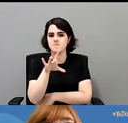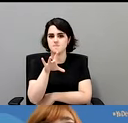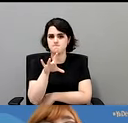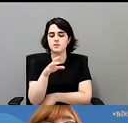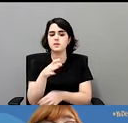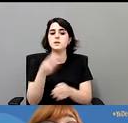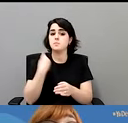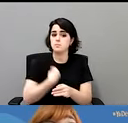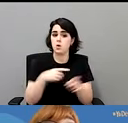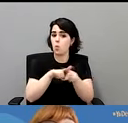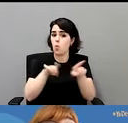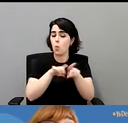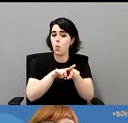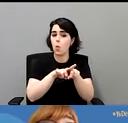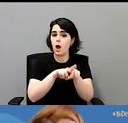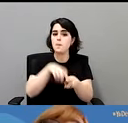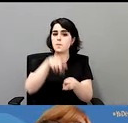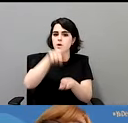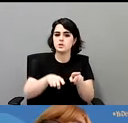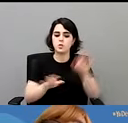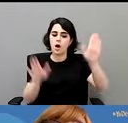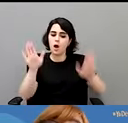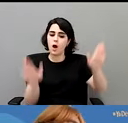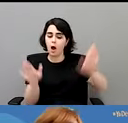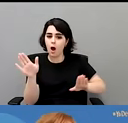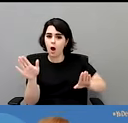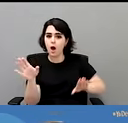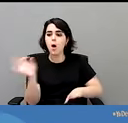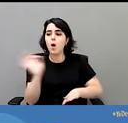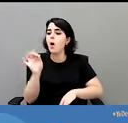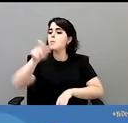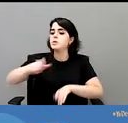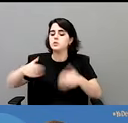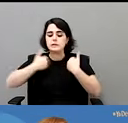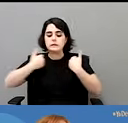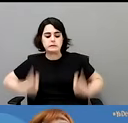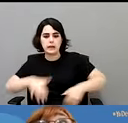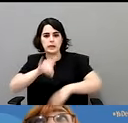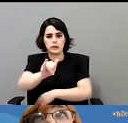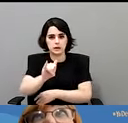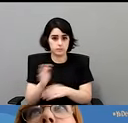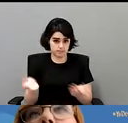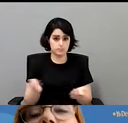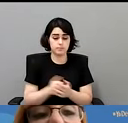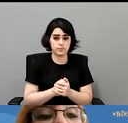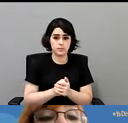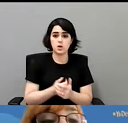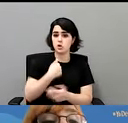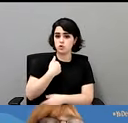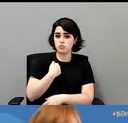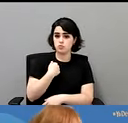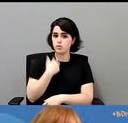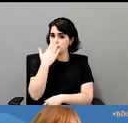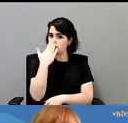la misma para la persona que puede mover brazos que para la persona que no puede mover brazos. Yo,